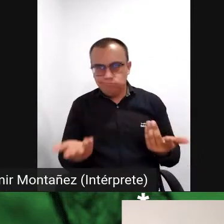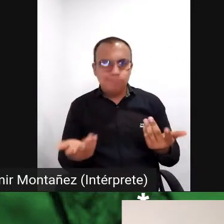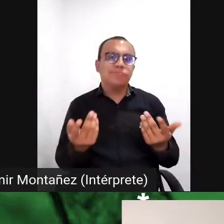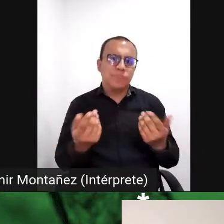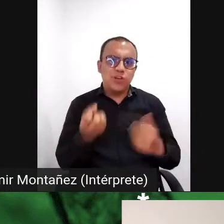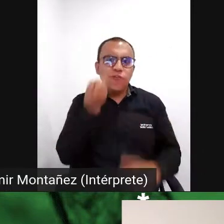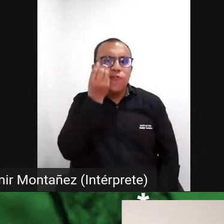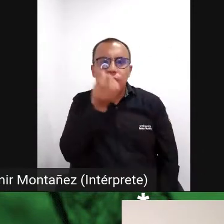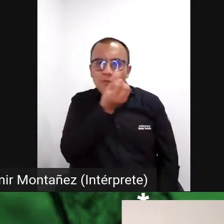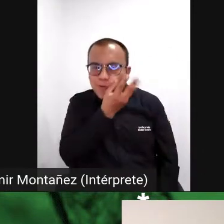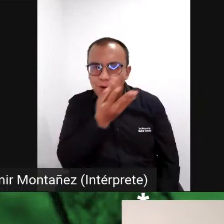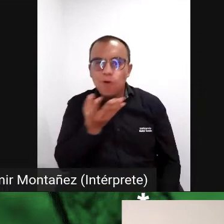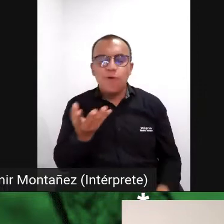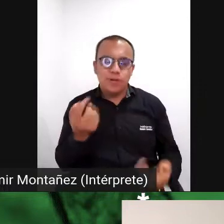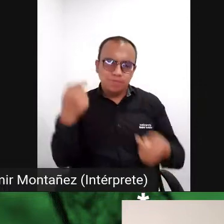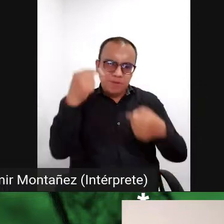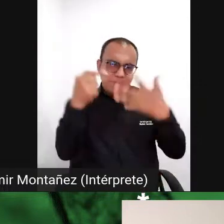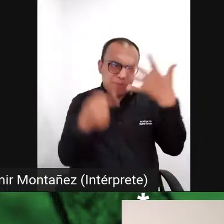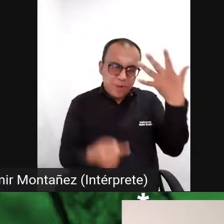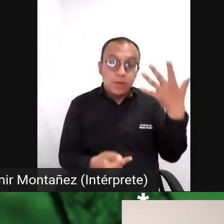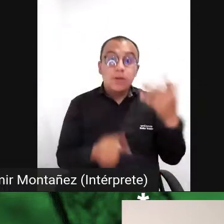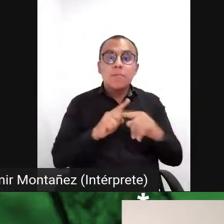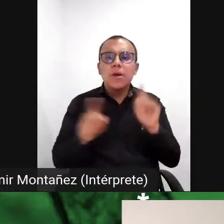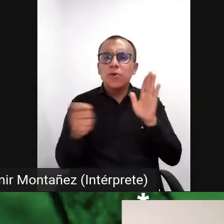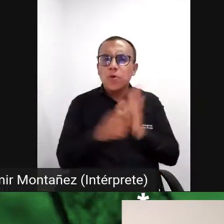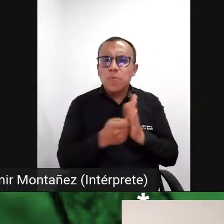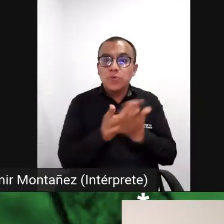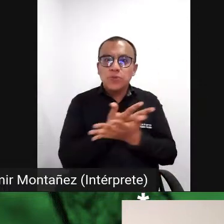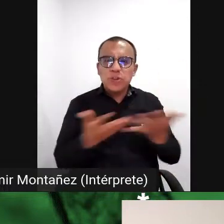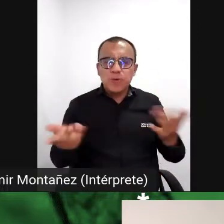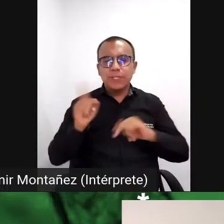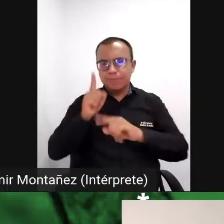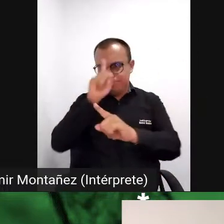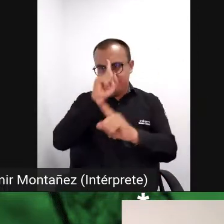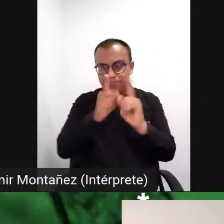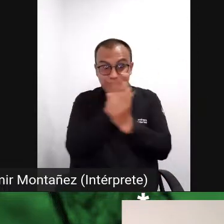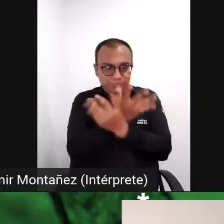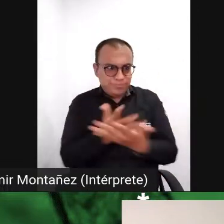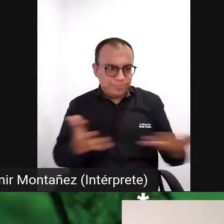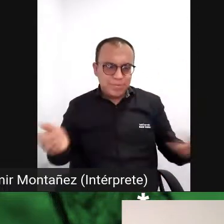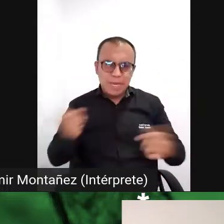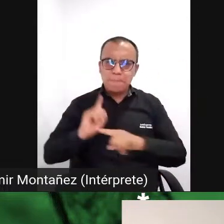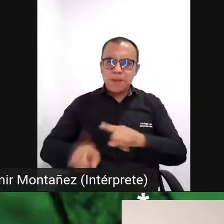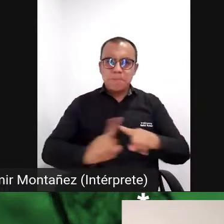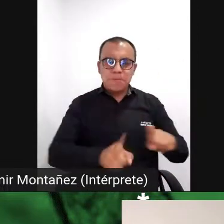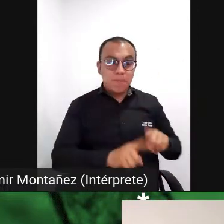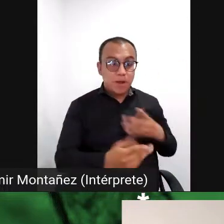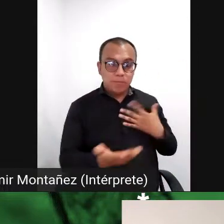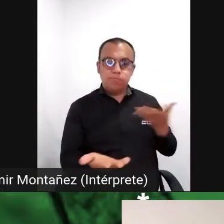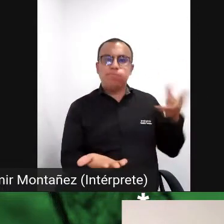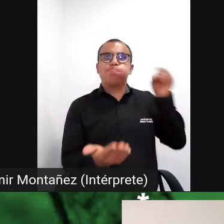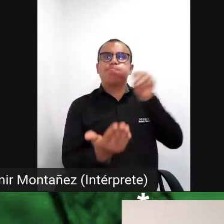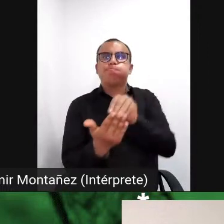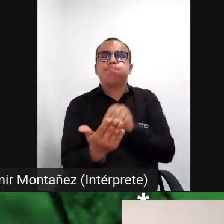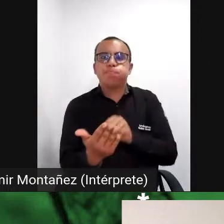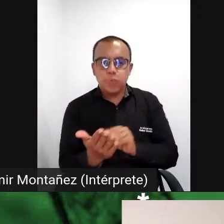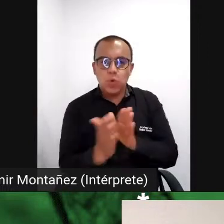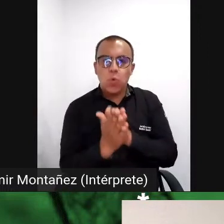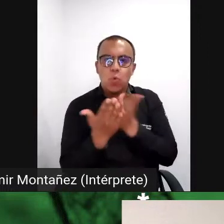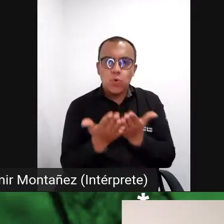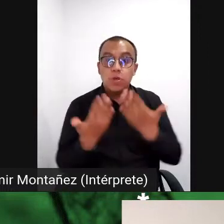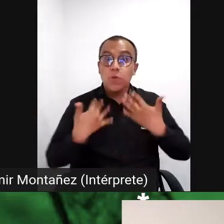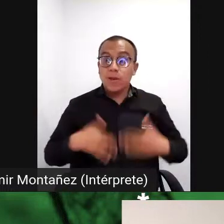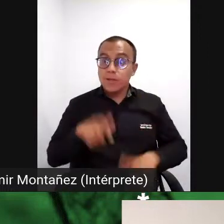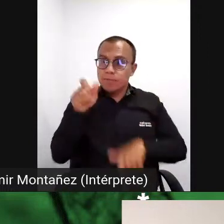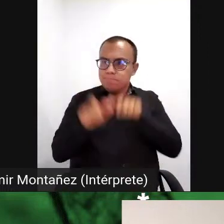flora y hongos y demás, pero saber cómo traer toda esta diversidad a un libro que pueda ser leído por cualquier